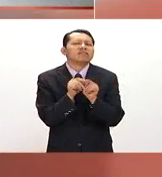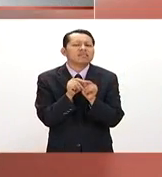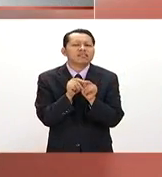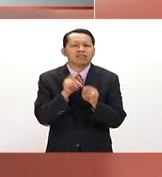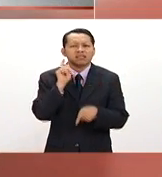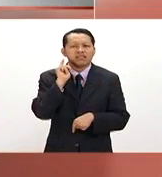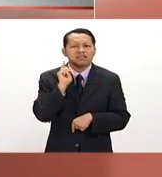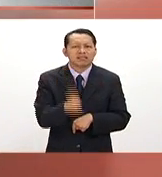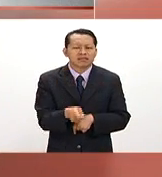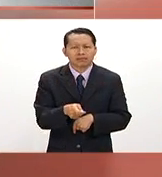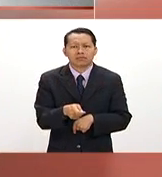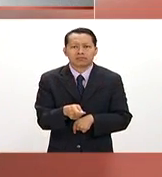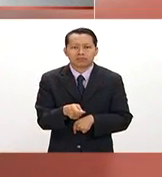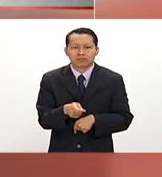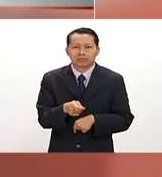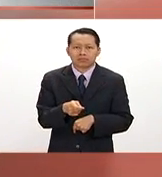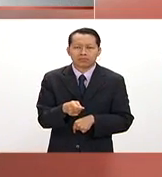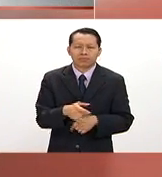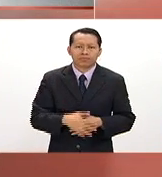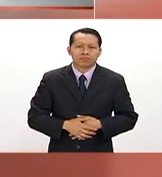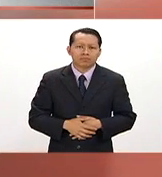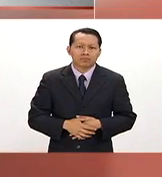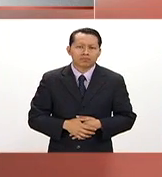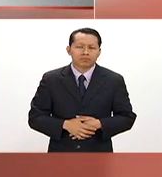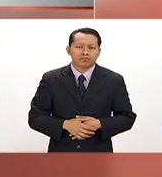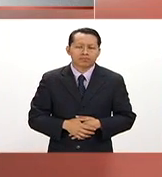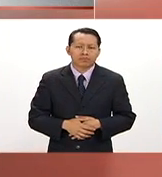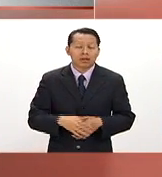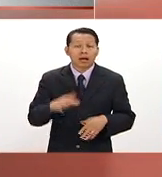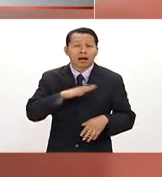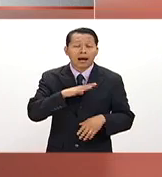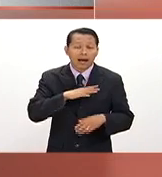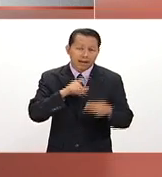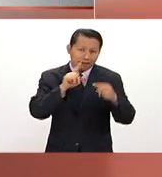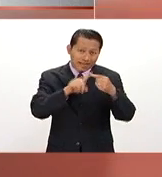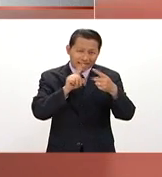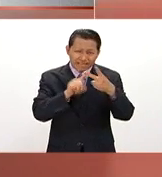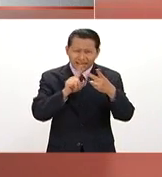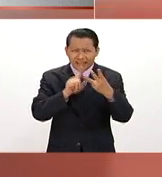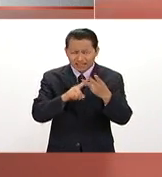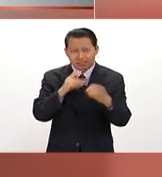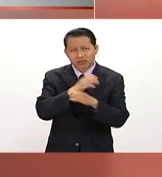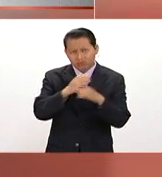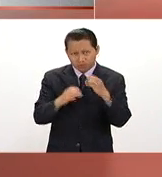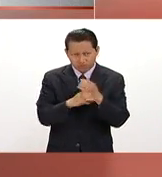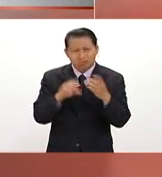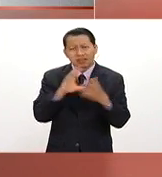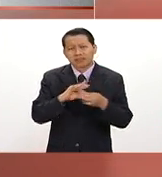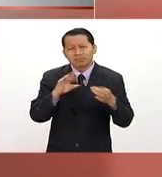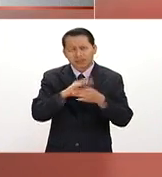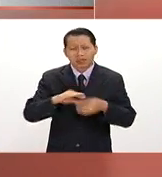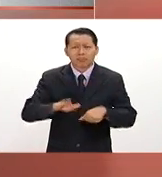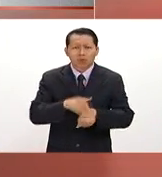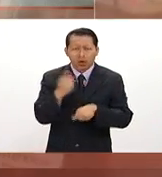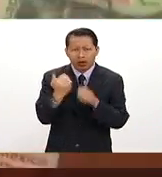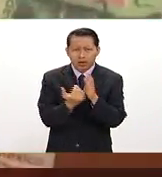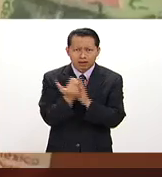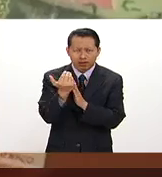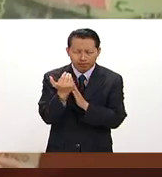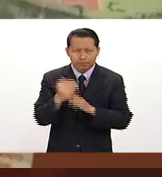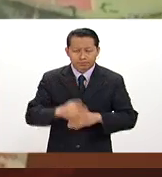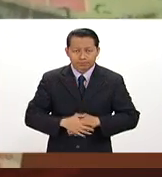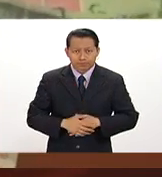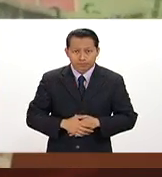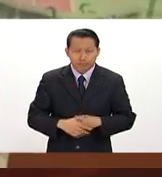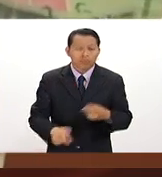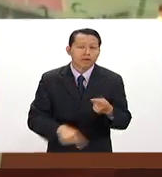un día en el que fueron 3 elementos, diría yo, los que pueden explicar esto.